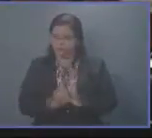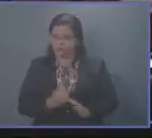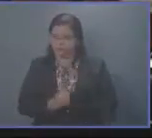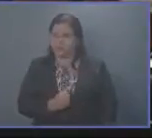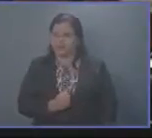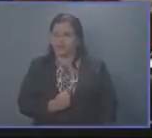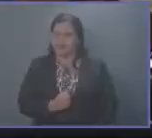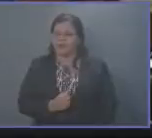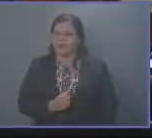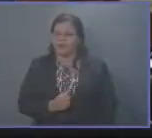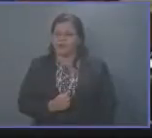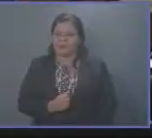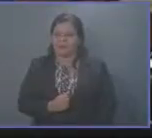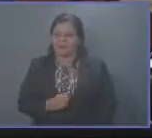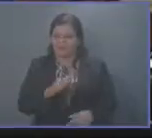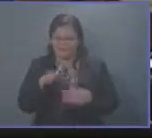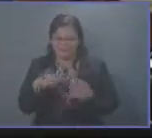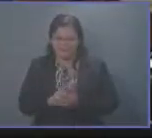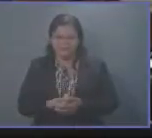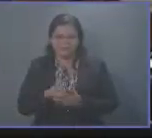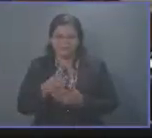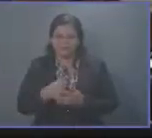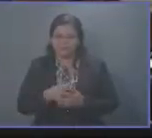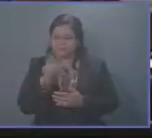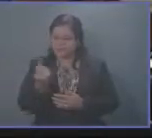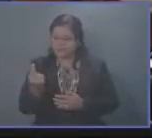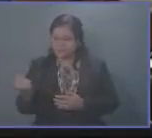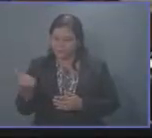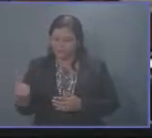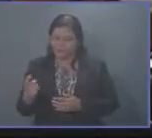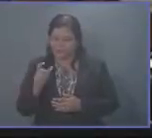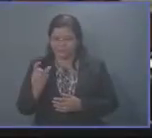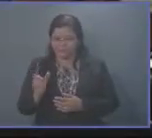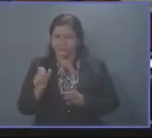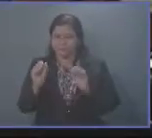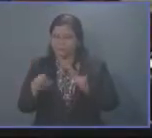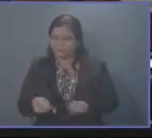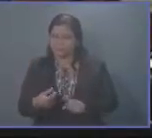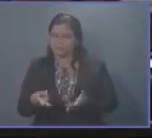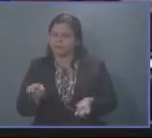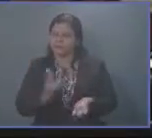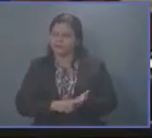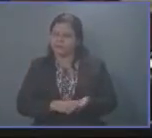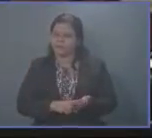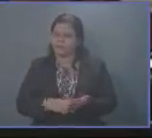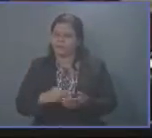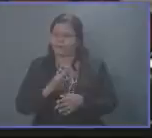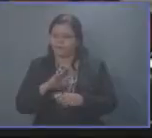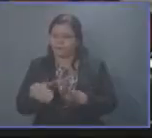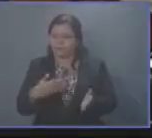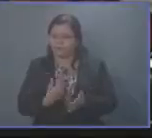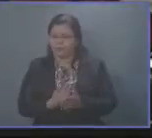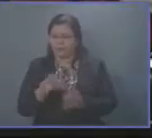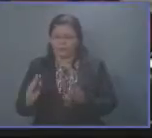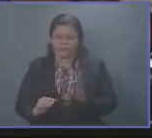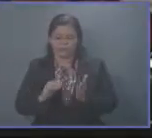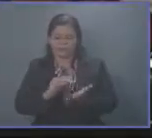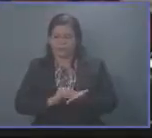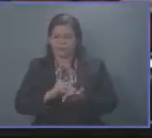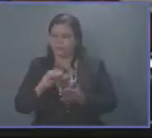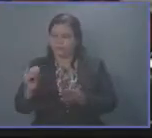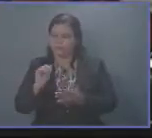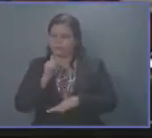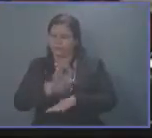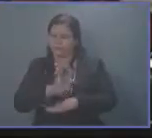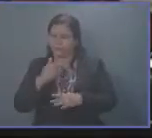F. Todo seguro que el tarjetaviente desee contratar deberá cumplir con lo establecido en la